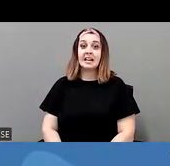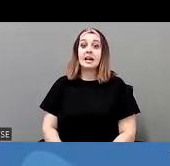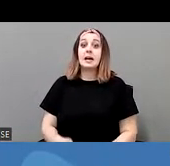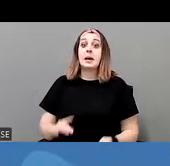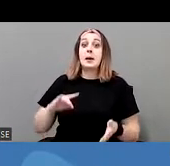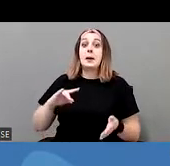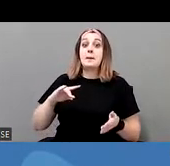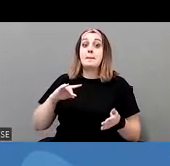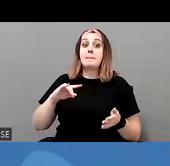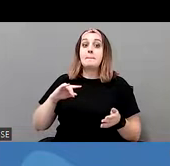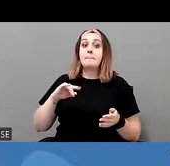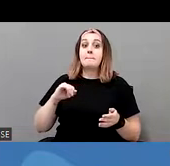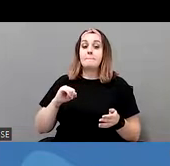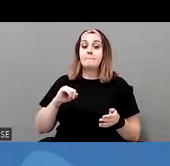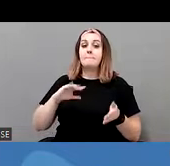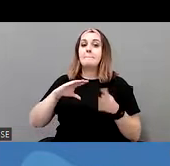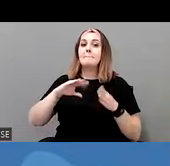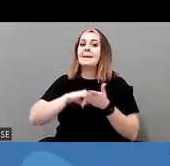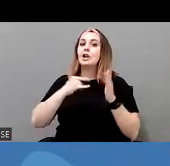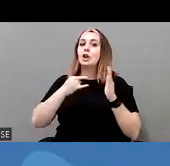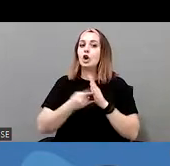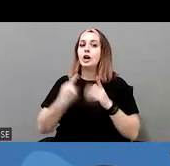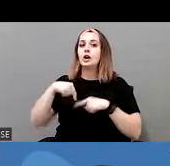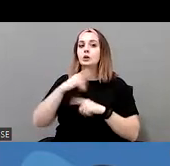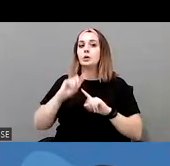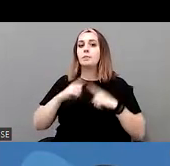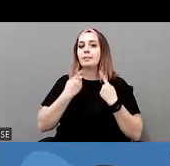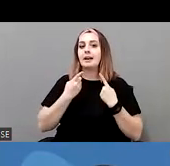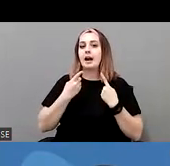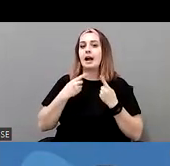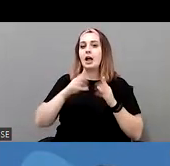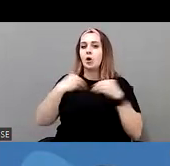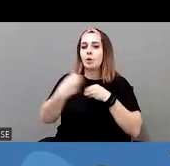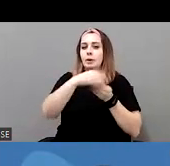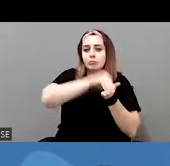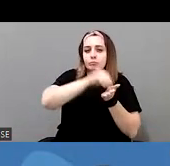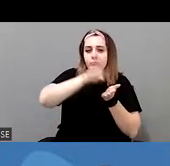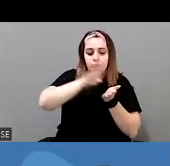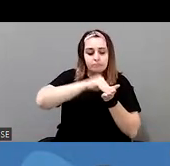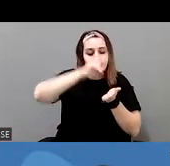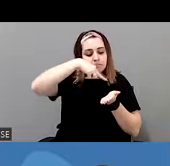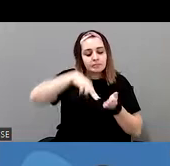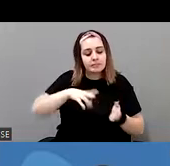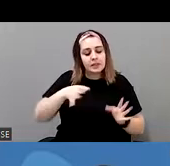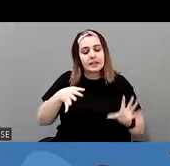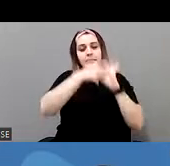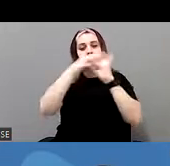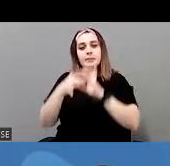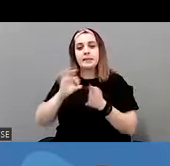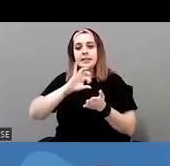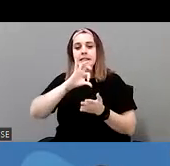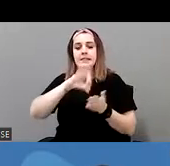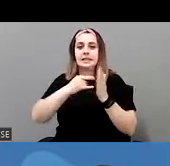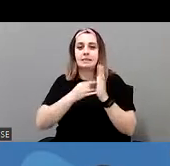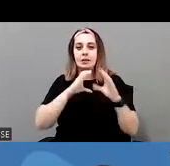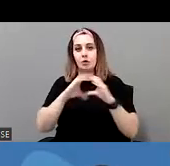cabo el estudio, inicialmente realizamos una revisión documental con relación a los sistemas de comunicación y los estudios